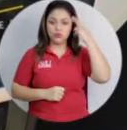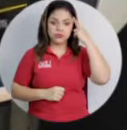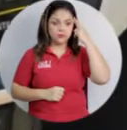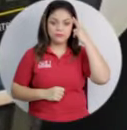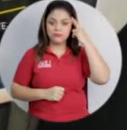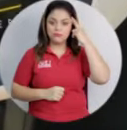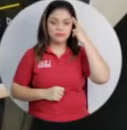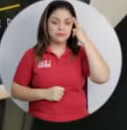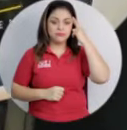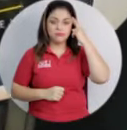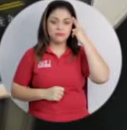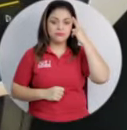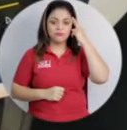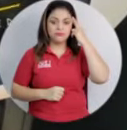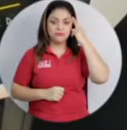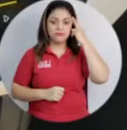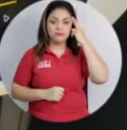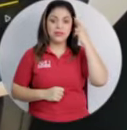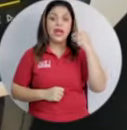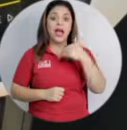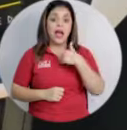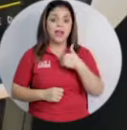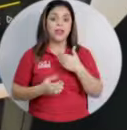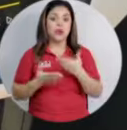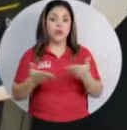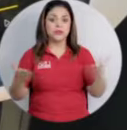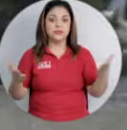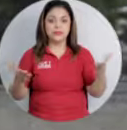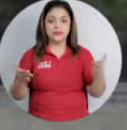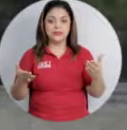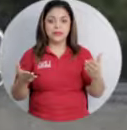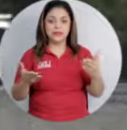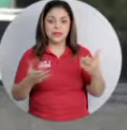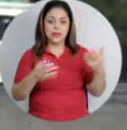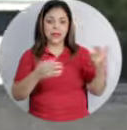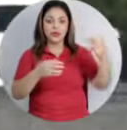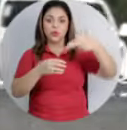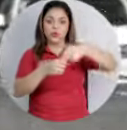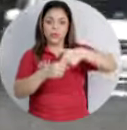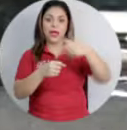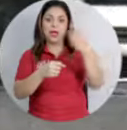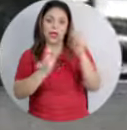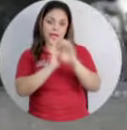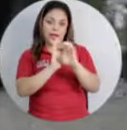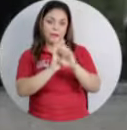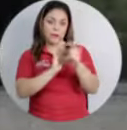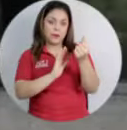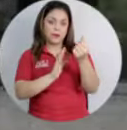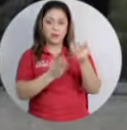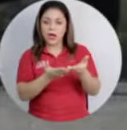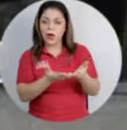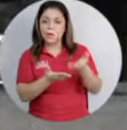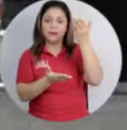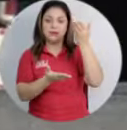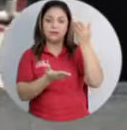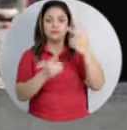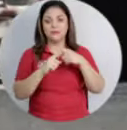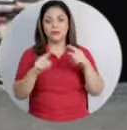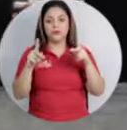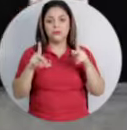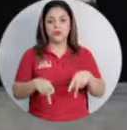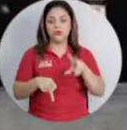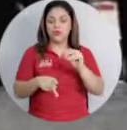términos de política económica es un resultado adverso. O sea, hay bienes que a medida que aumenta el precio, o sea, alguna gente no quiere dejar